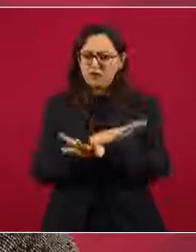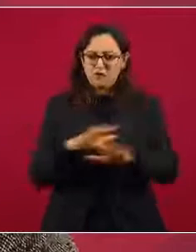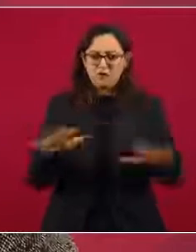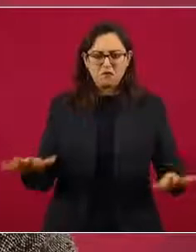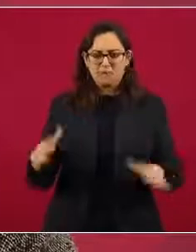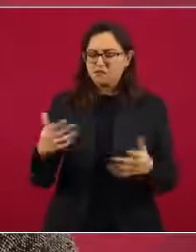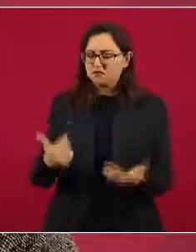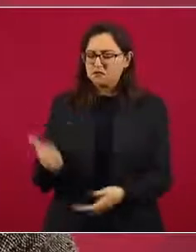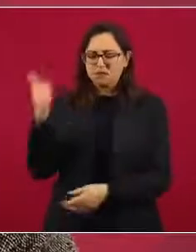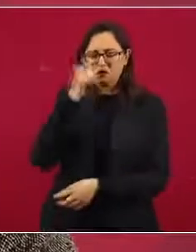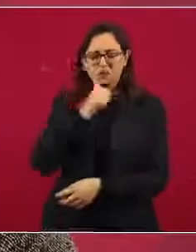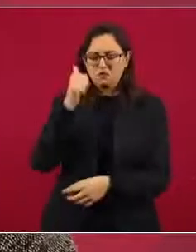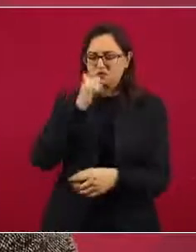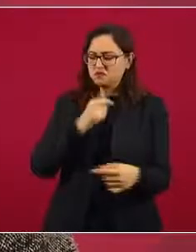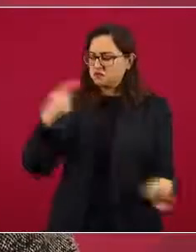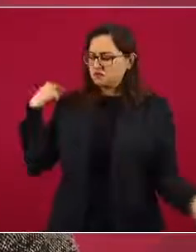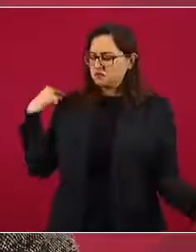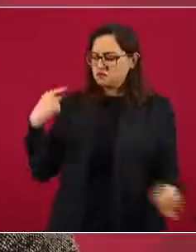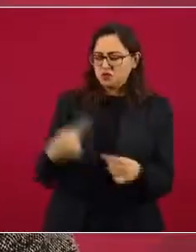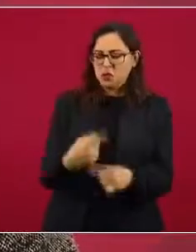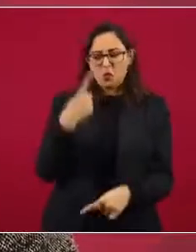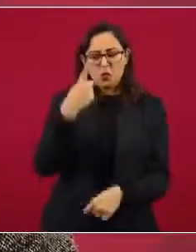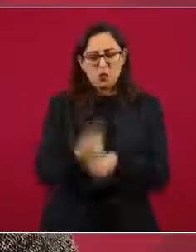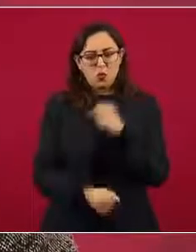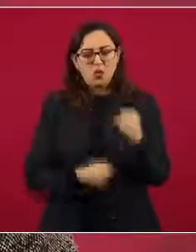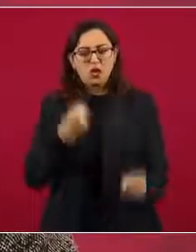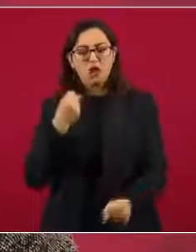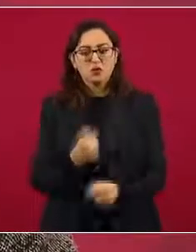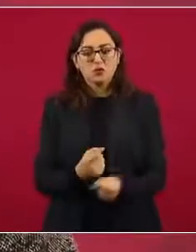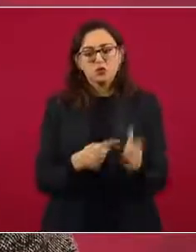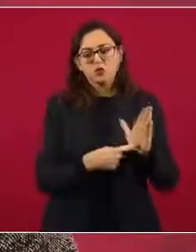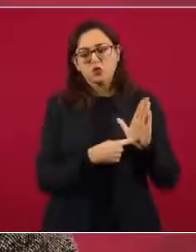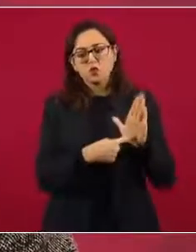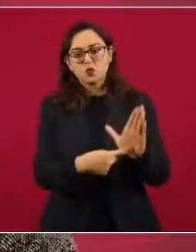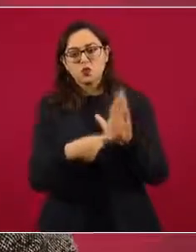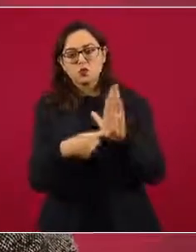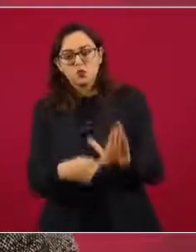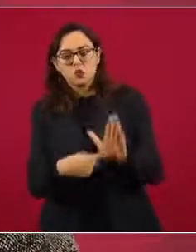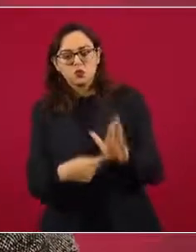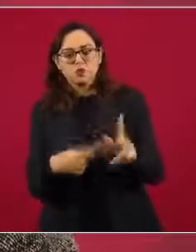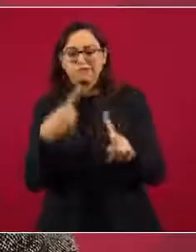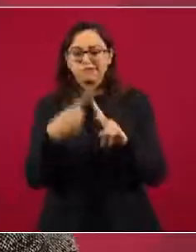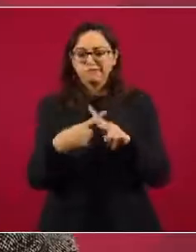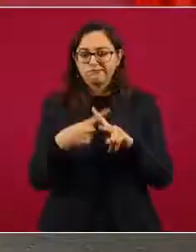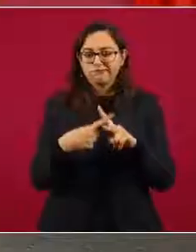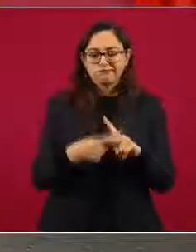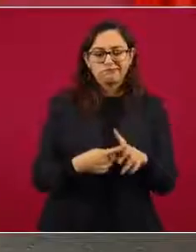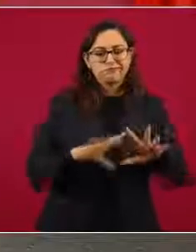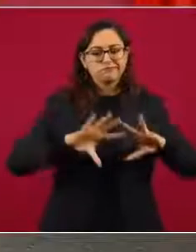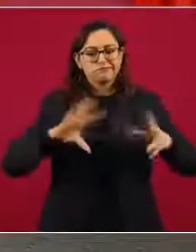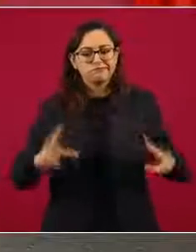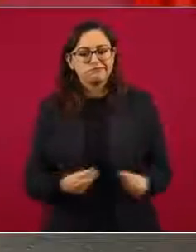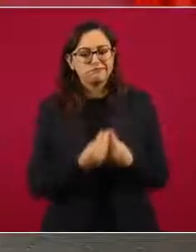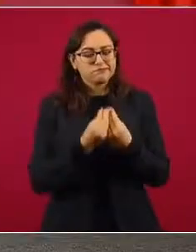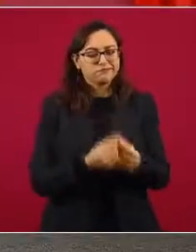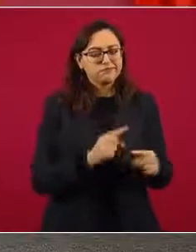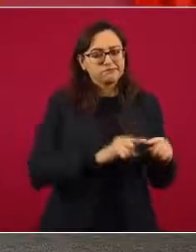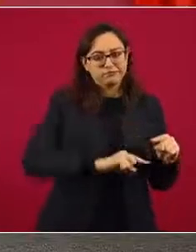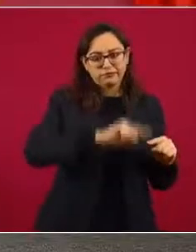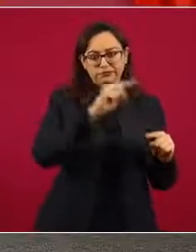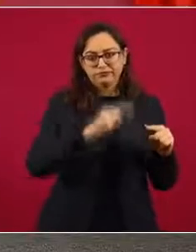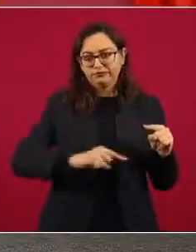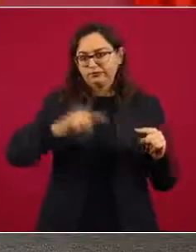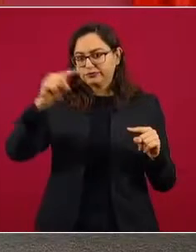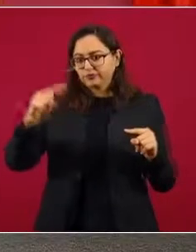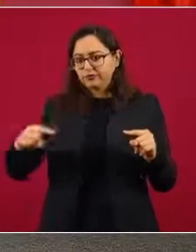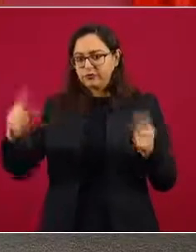hace casi un año, con las curvas epidemiológicas que sustentan diferentes velocidades de incremento